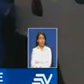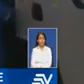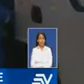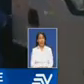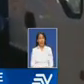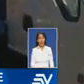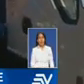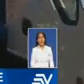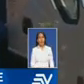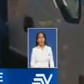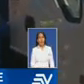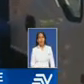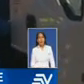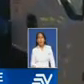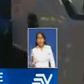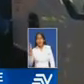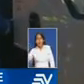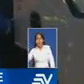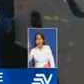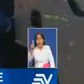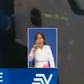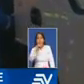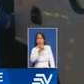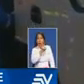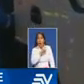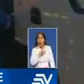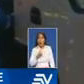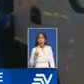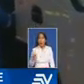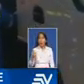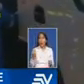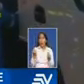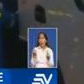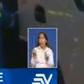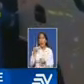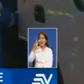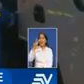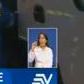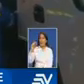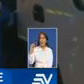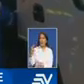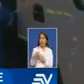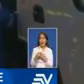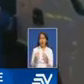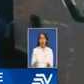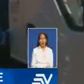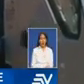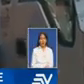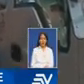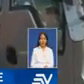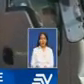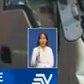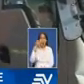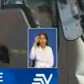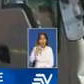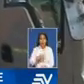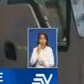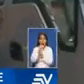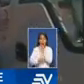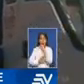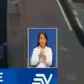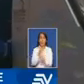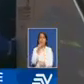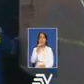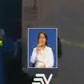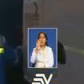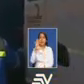deducibles, la empresa paga $300 por cada contenedor. Esto significa alrededor de $150,000.